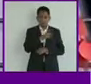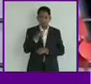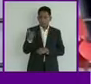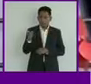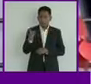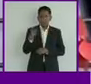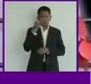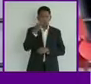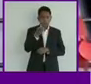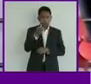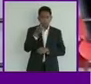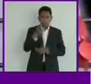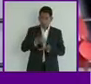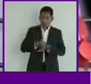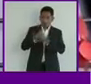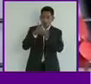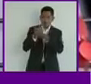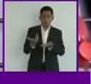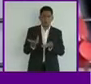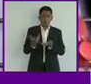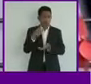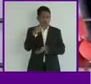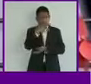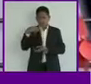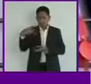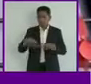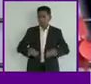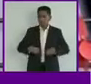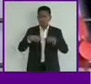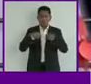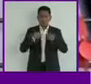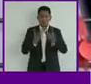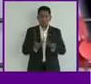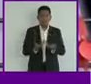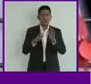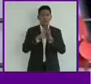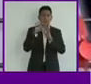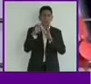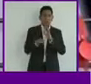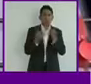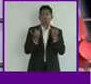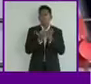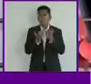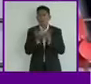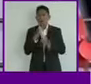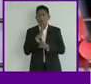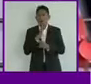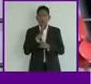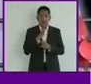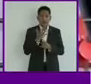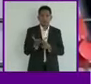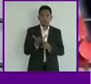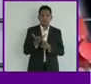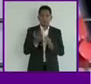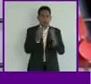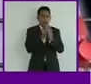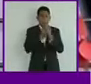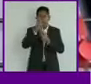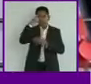quiere. Puedes unirte, no sé, a brigada de bicis, que están apoyando todos los domingos en el paseo